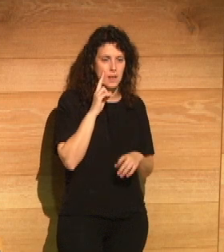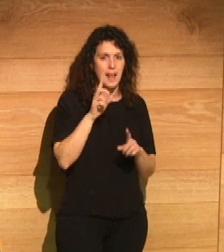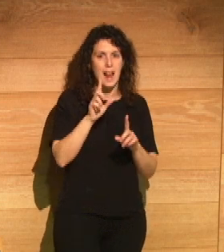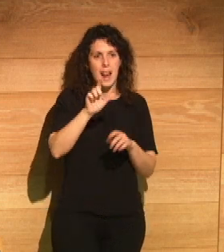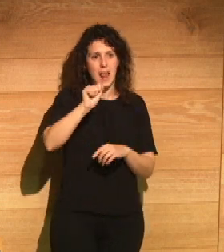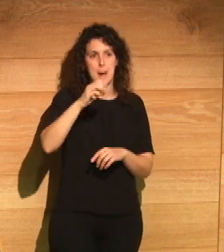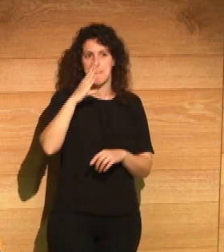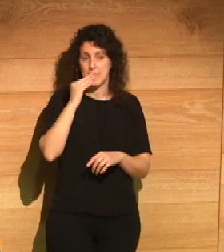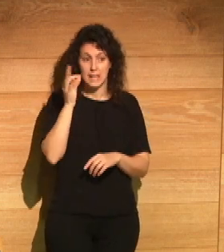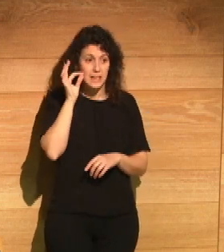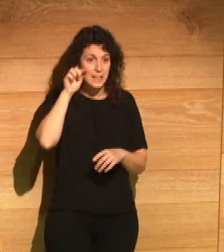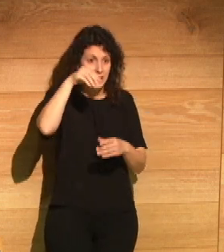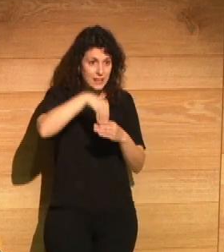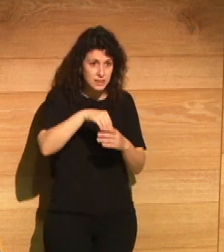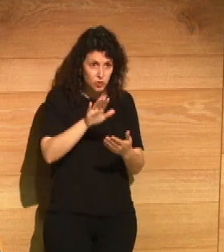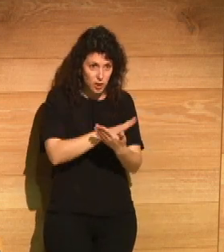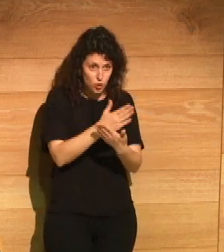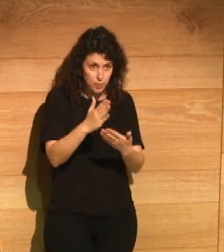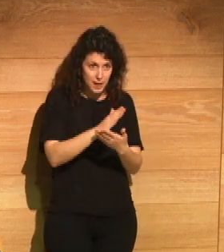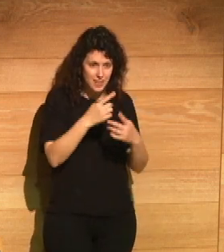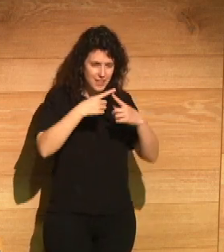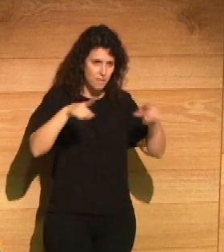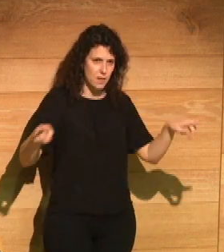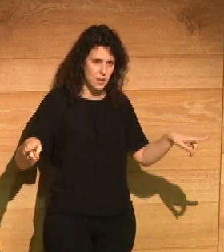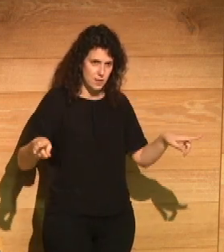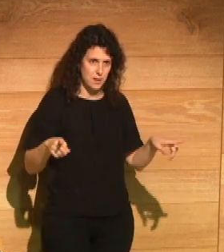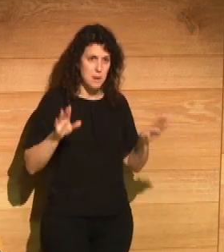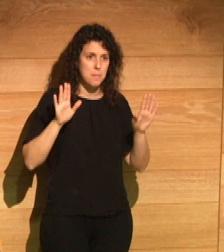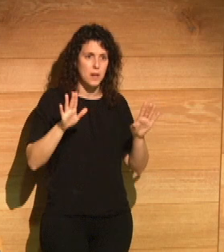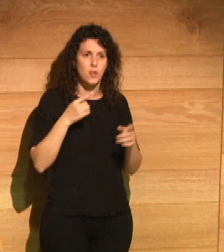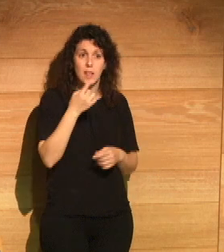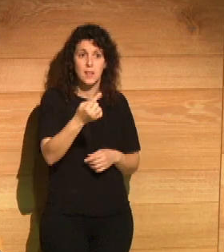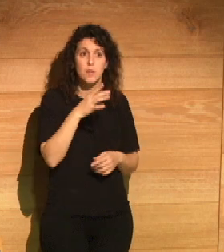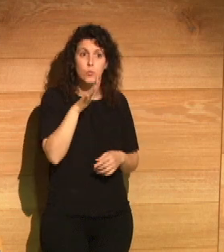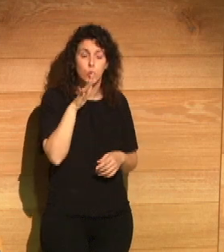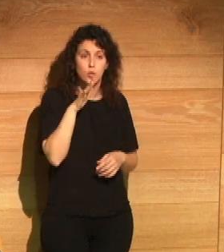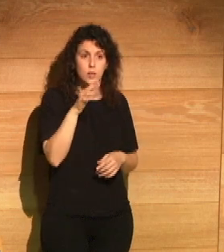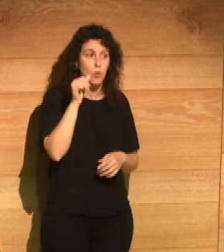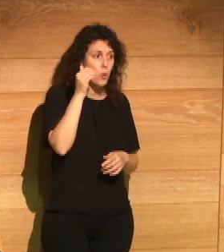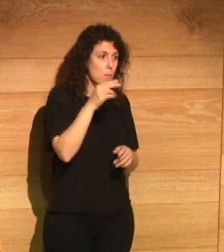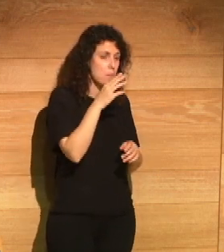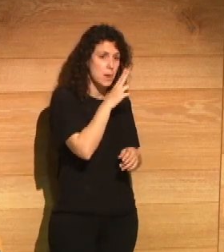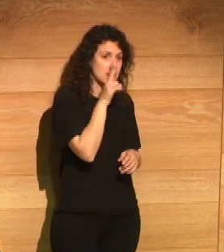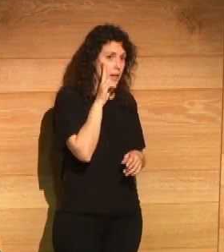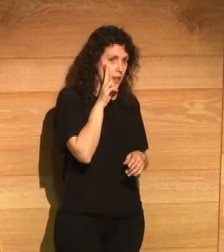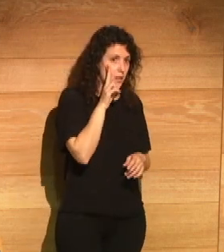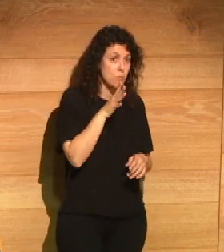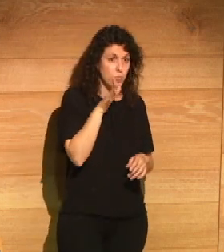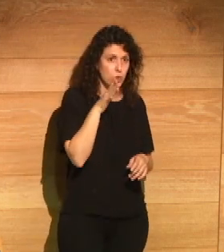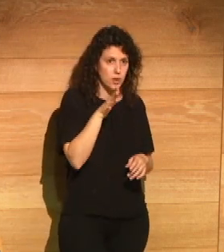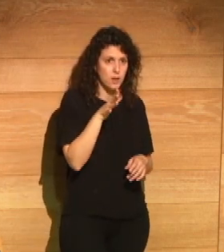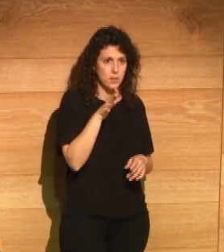muy diferente, tema que me interesa. Pero antes de decirte por qué la maternidad, que es como una pregunta muy